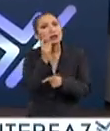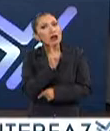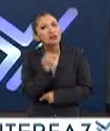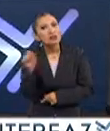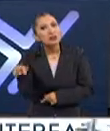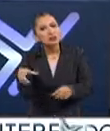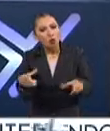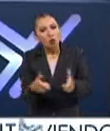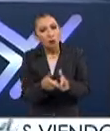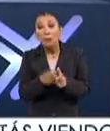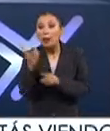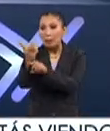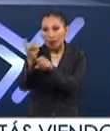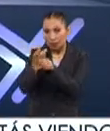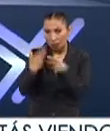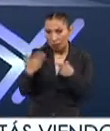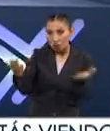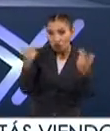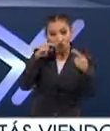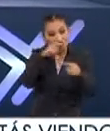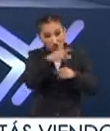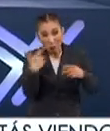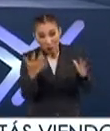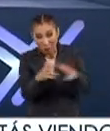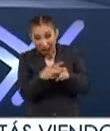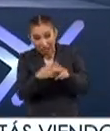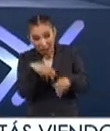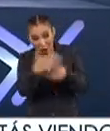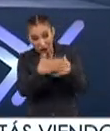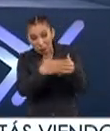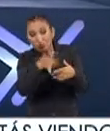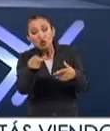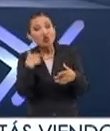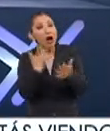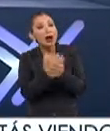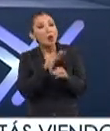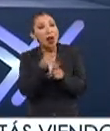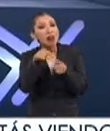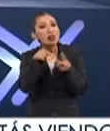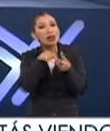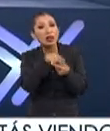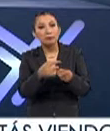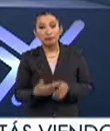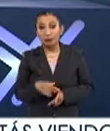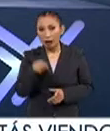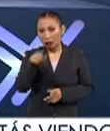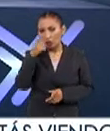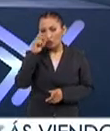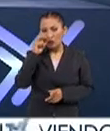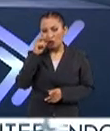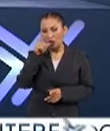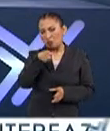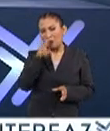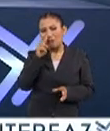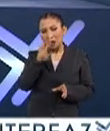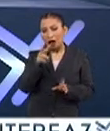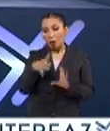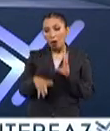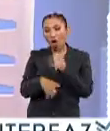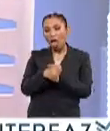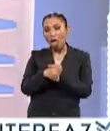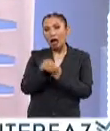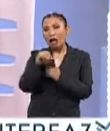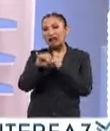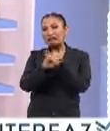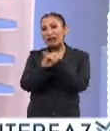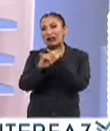entre niñas, pero invitando a público. Bueno, claro, y es sobre todo ese elemento, ¿no, Trixia? No sé si coincides, que es el elemento que le dan las redes,